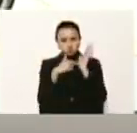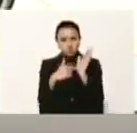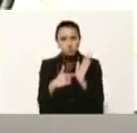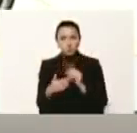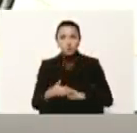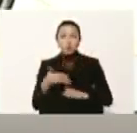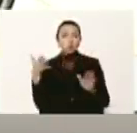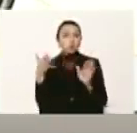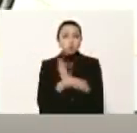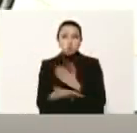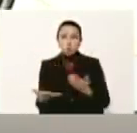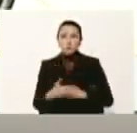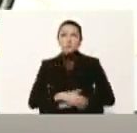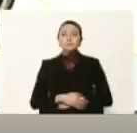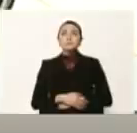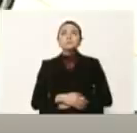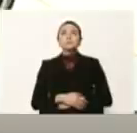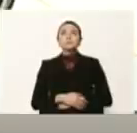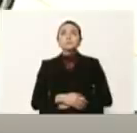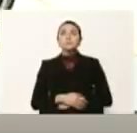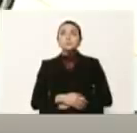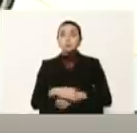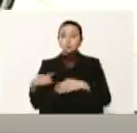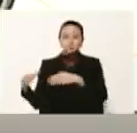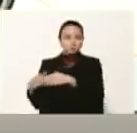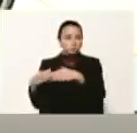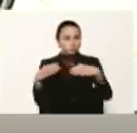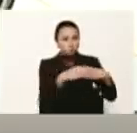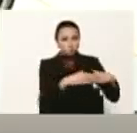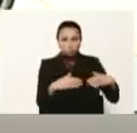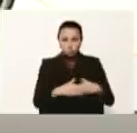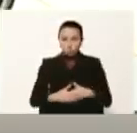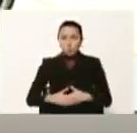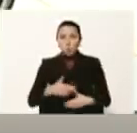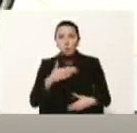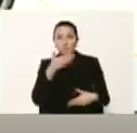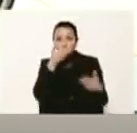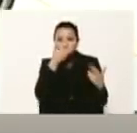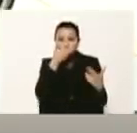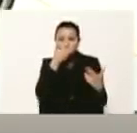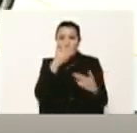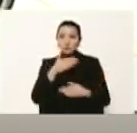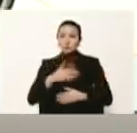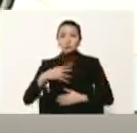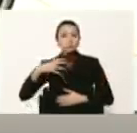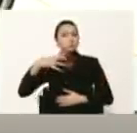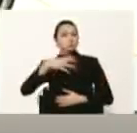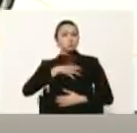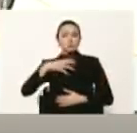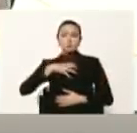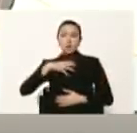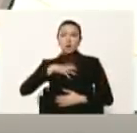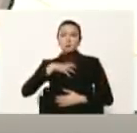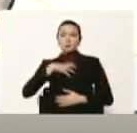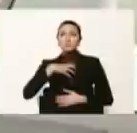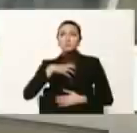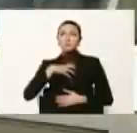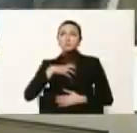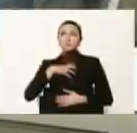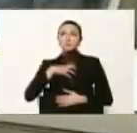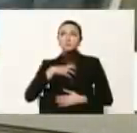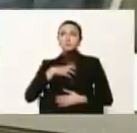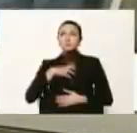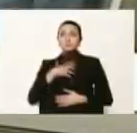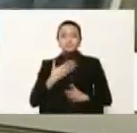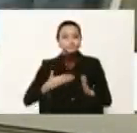de que estos delincuentes no nos van a sostener esta operación que